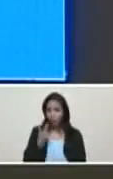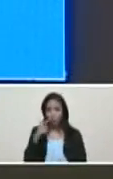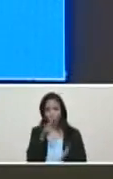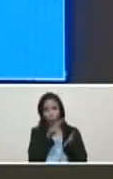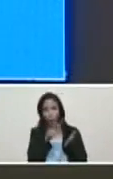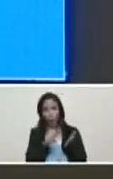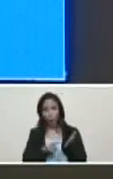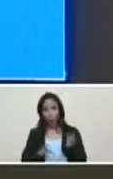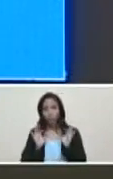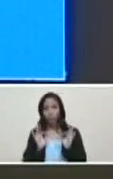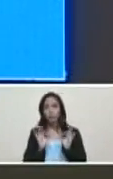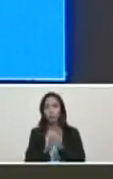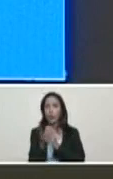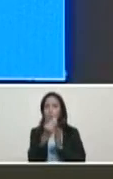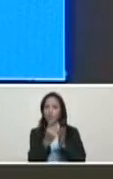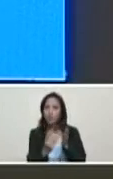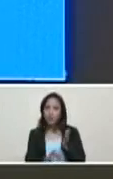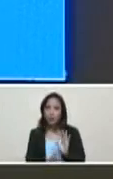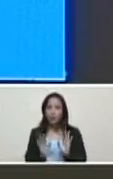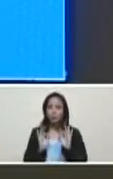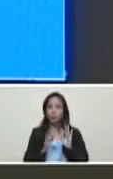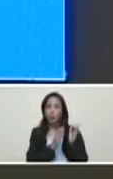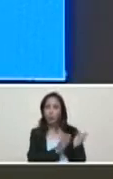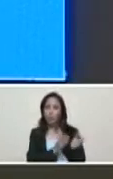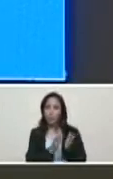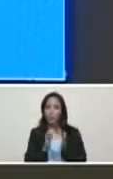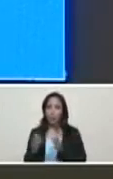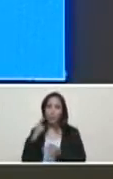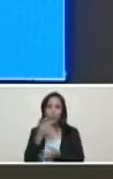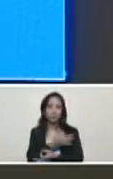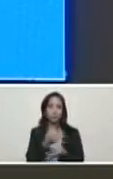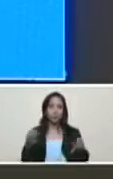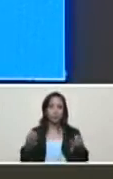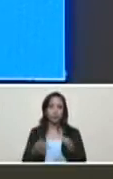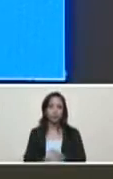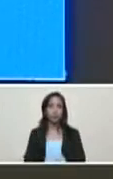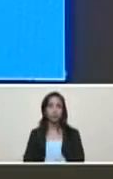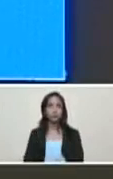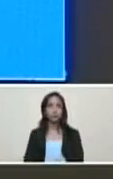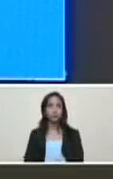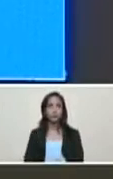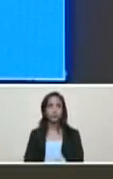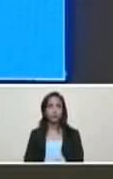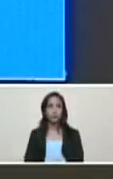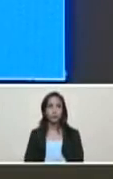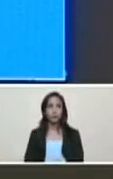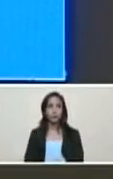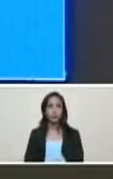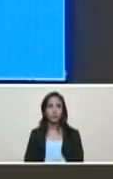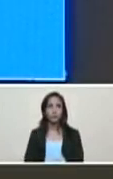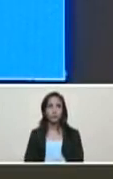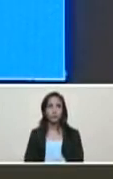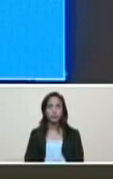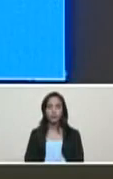Bien diseñada, bien programada. Omar Hurtado Rasmussen, querido